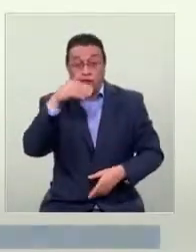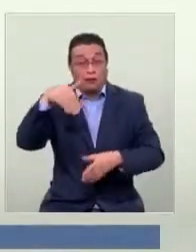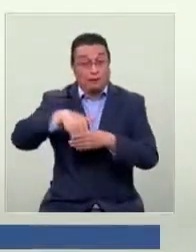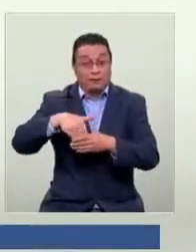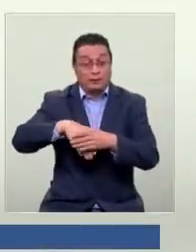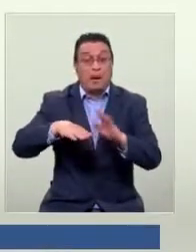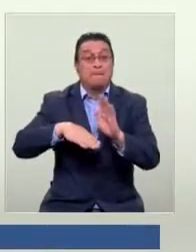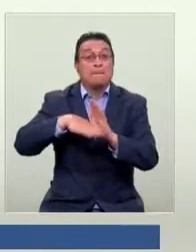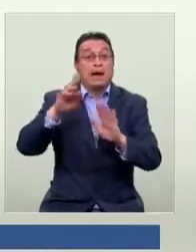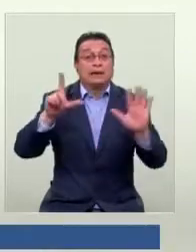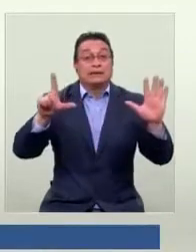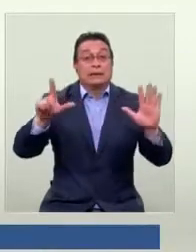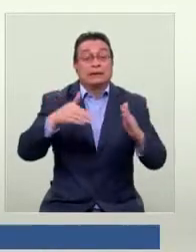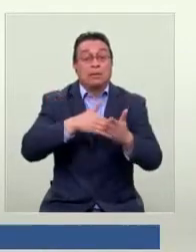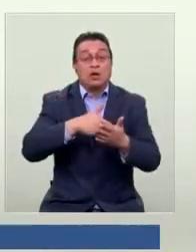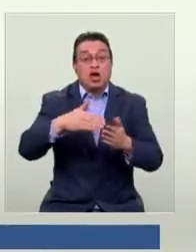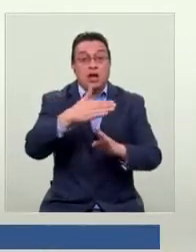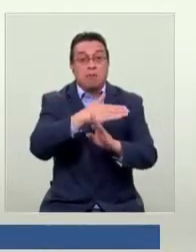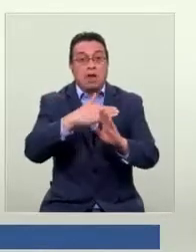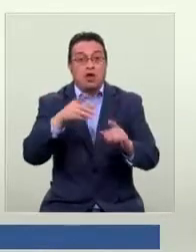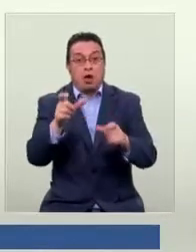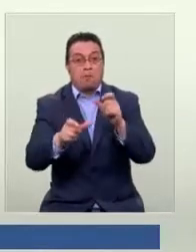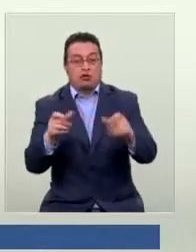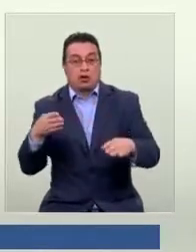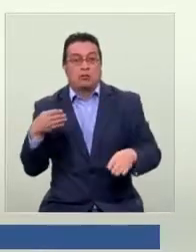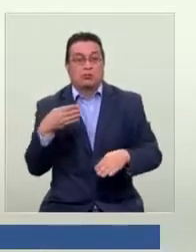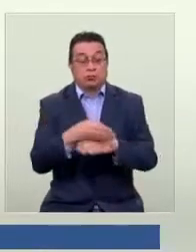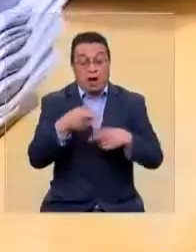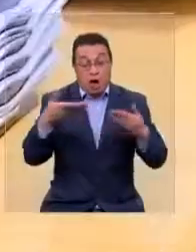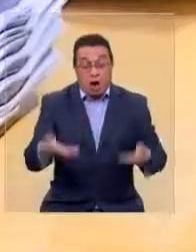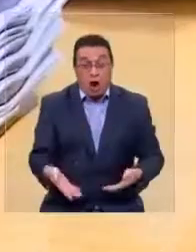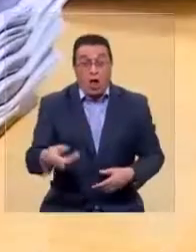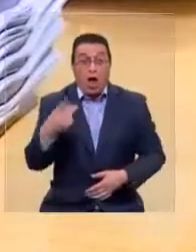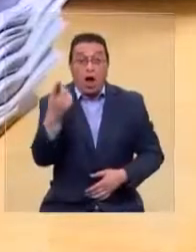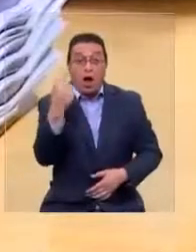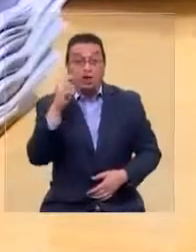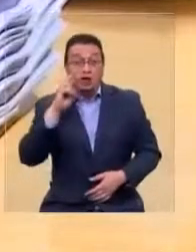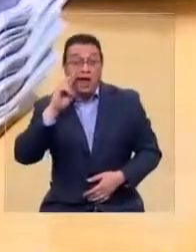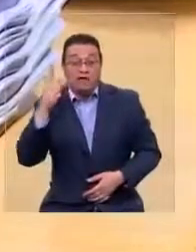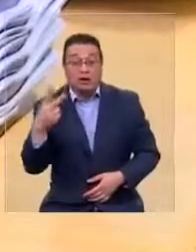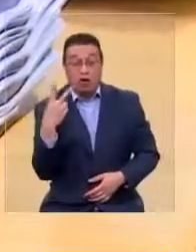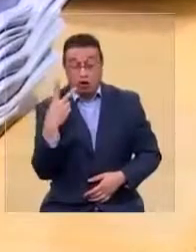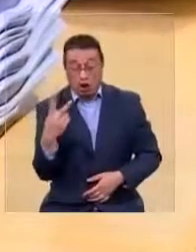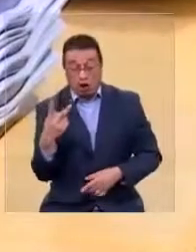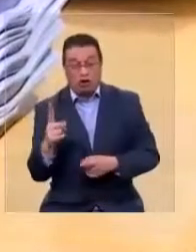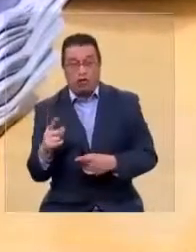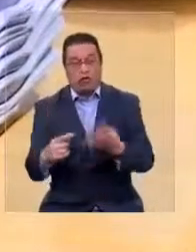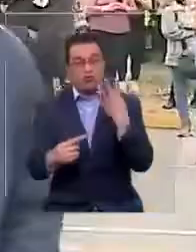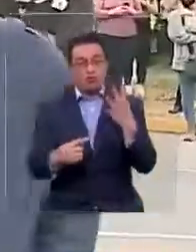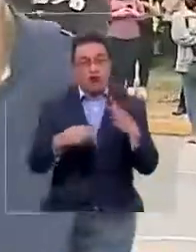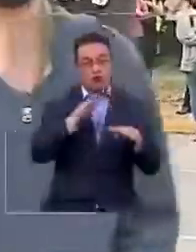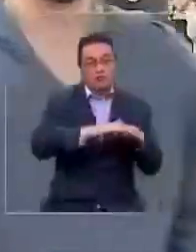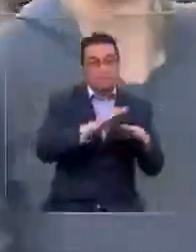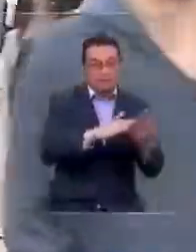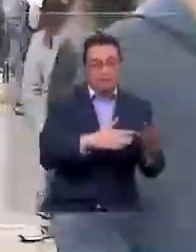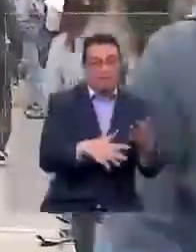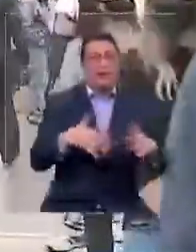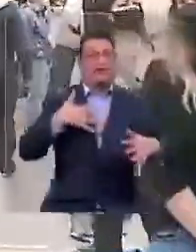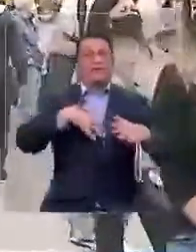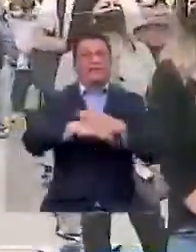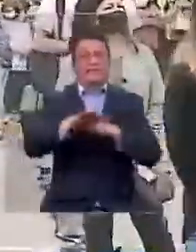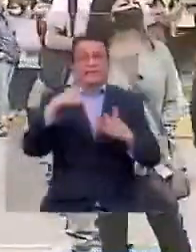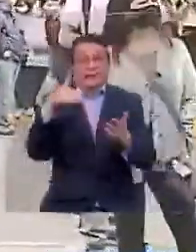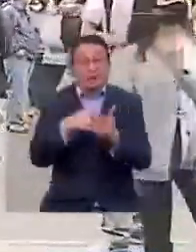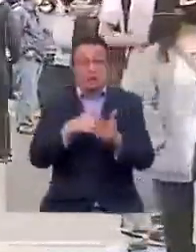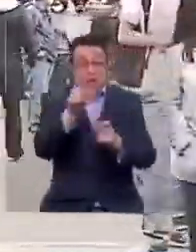más de 7 millones y medio de personas. Ahora, para el 11 de abril no son 2 papeletas sino 4, que con más de 15.000 candidatos a